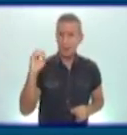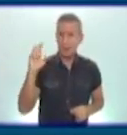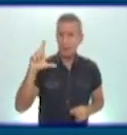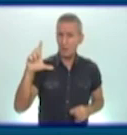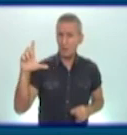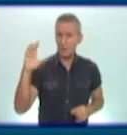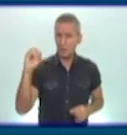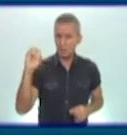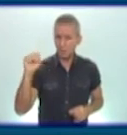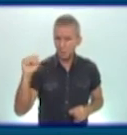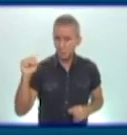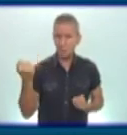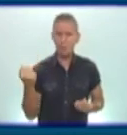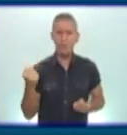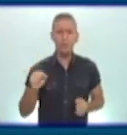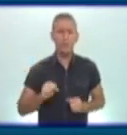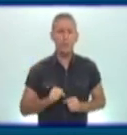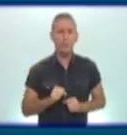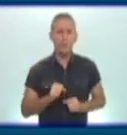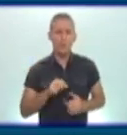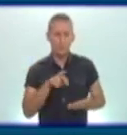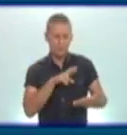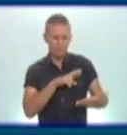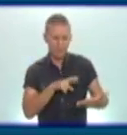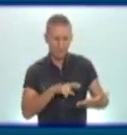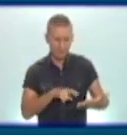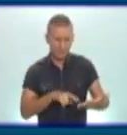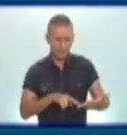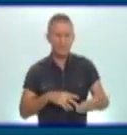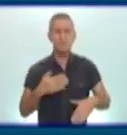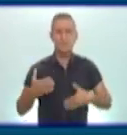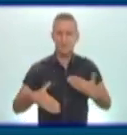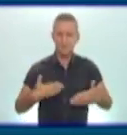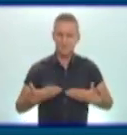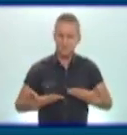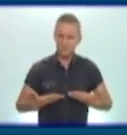vamos entonces a revisar la actividad.